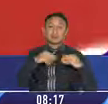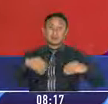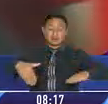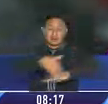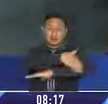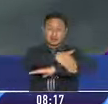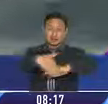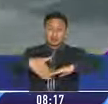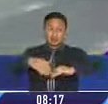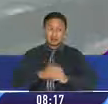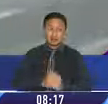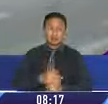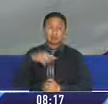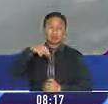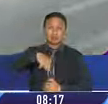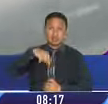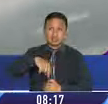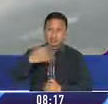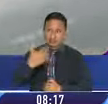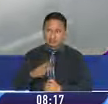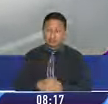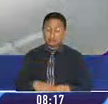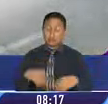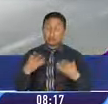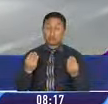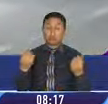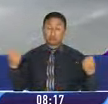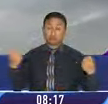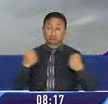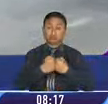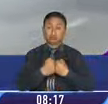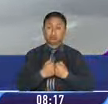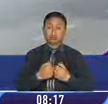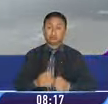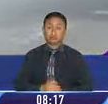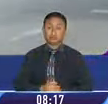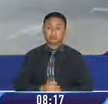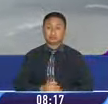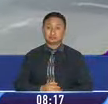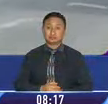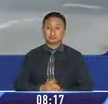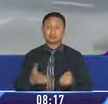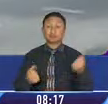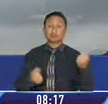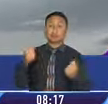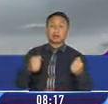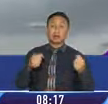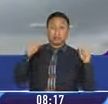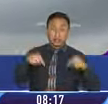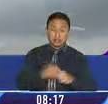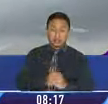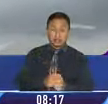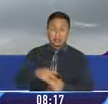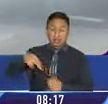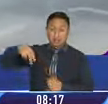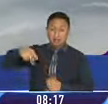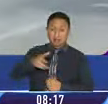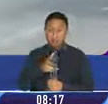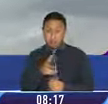Carapungo, ya que aquí ya se ha causado accidentes, los autos se pegan mucho a la vereda,